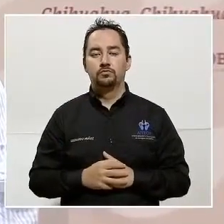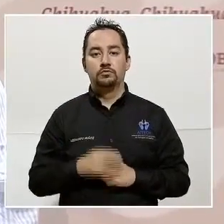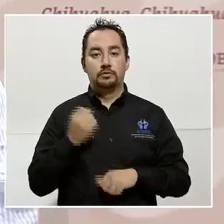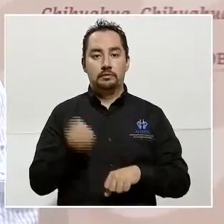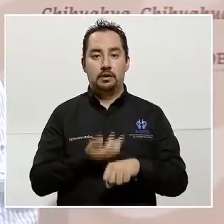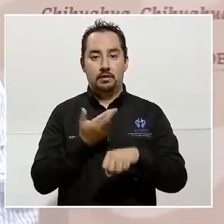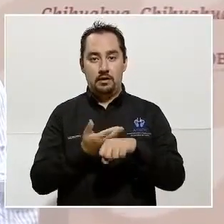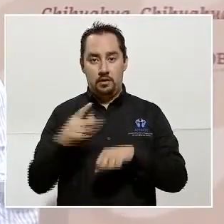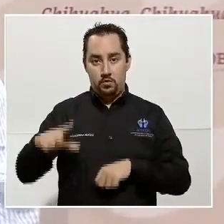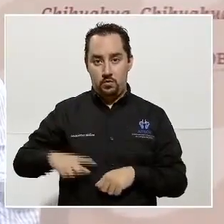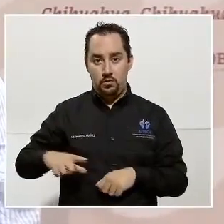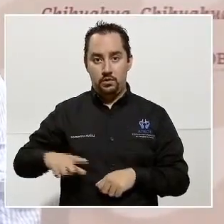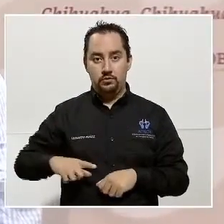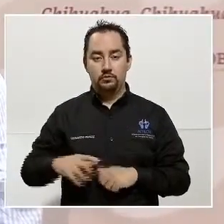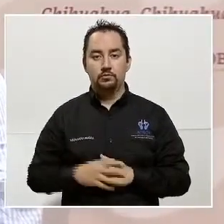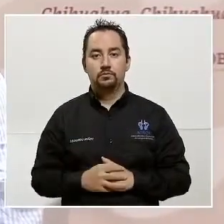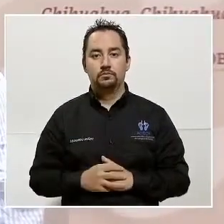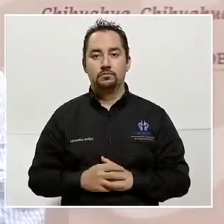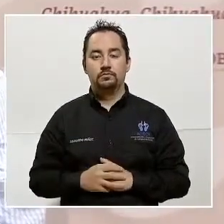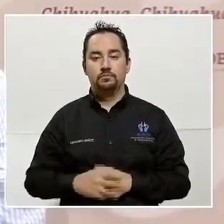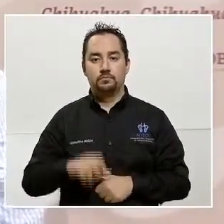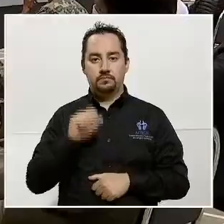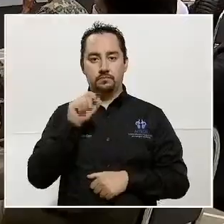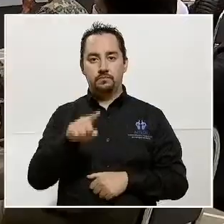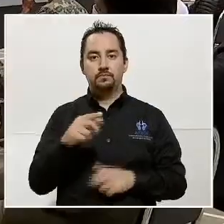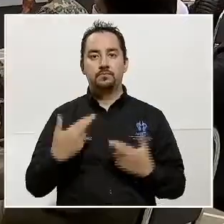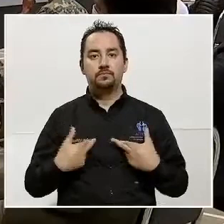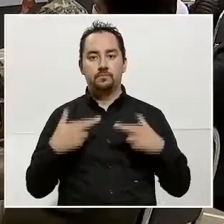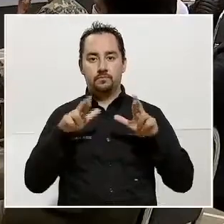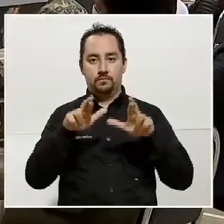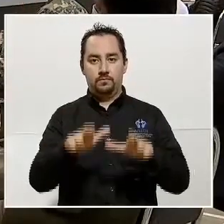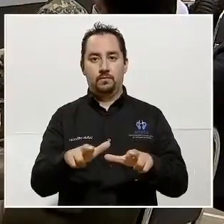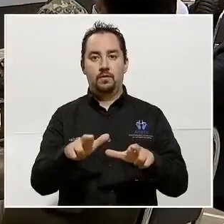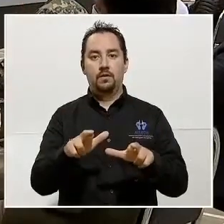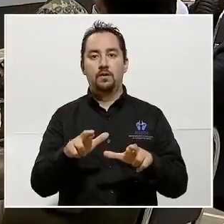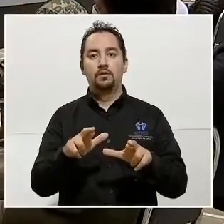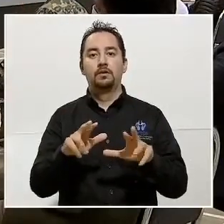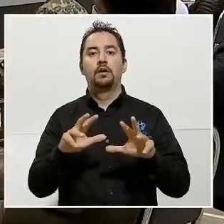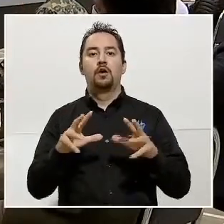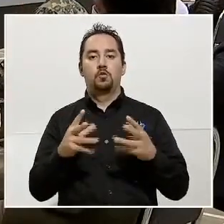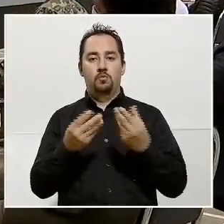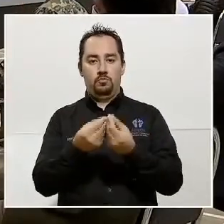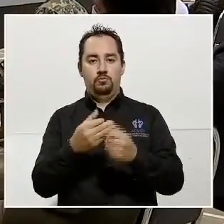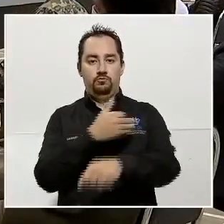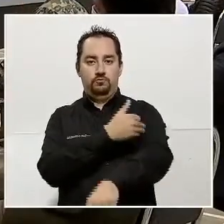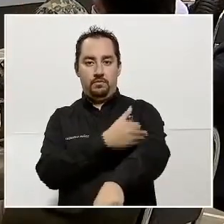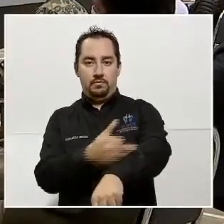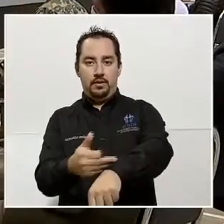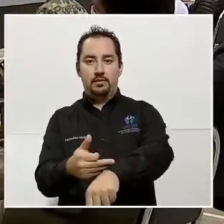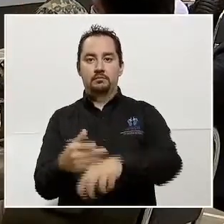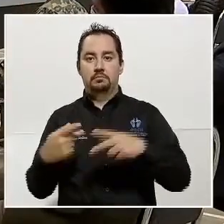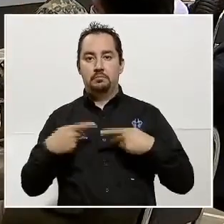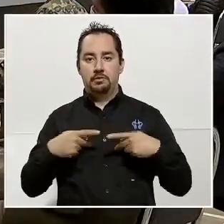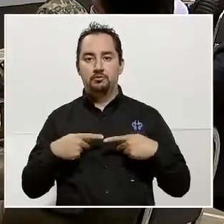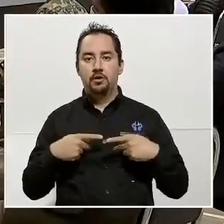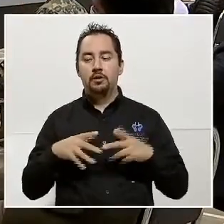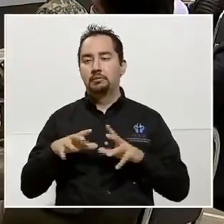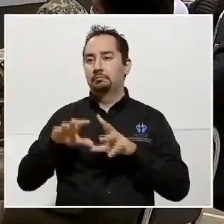de Gobernación, así como representantes de los colectivos de familiares de personas